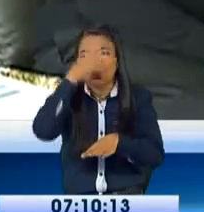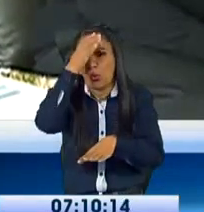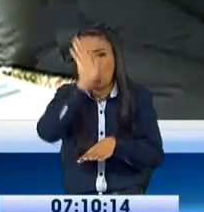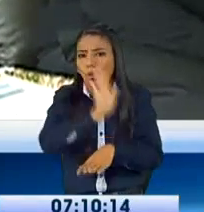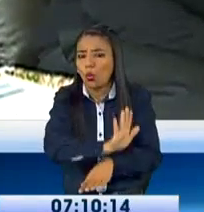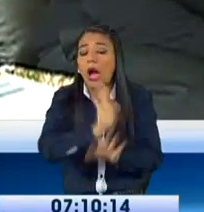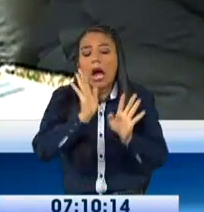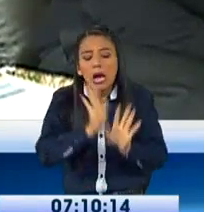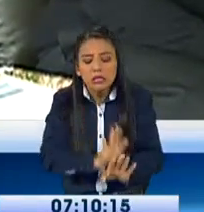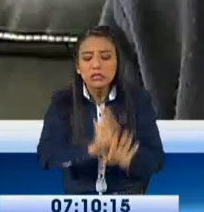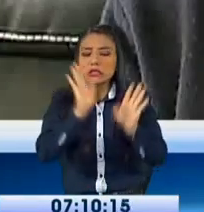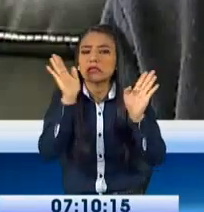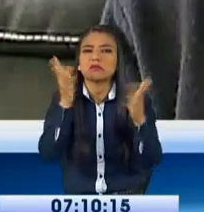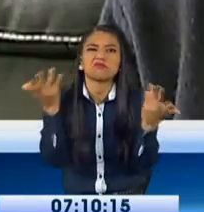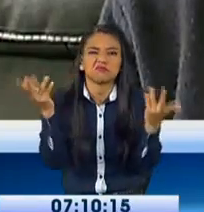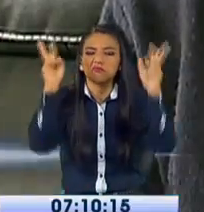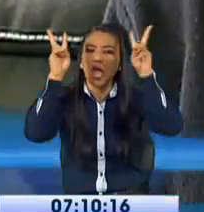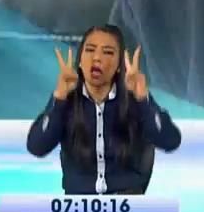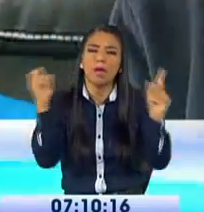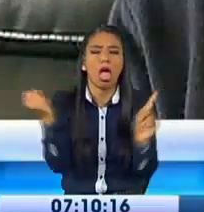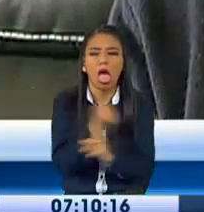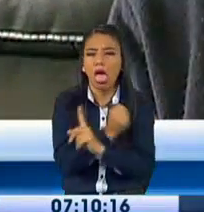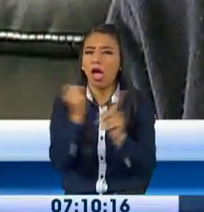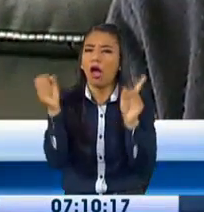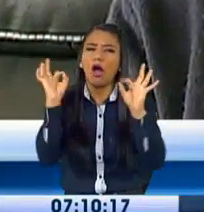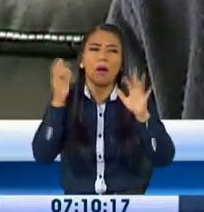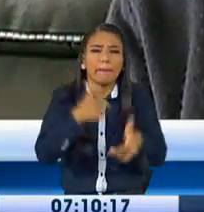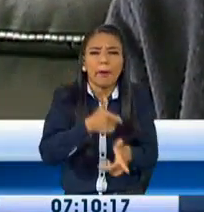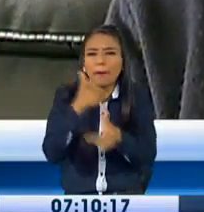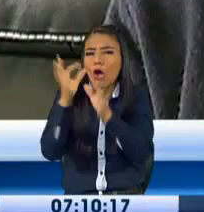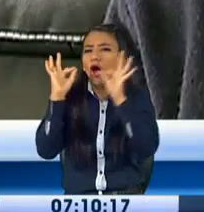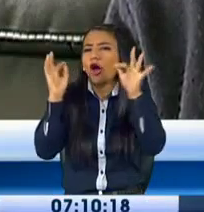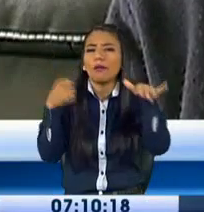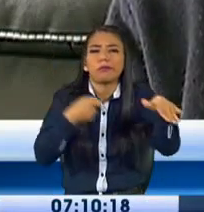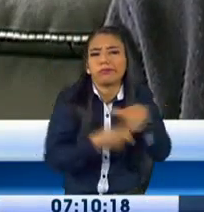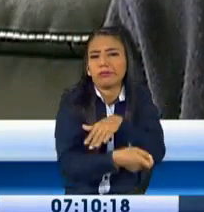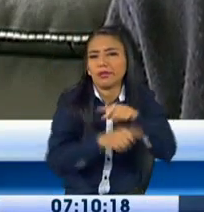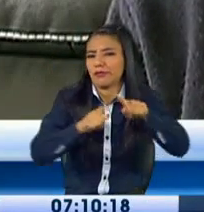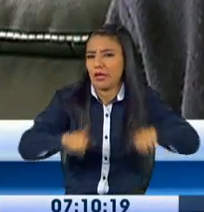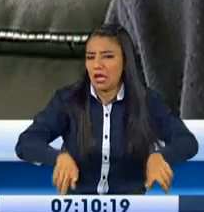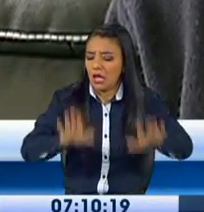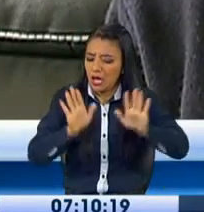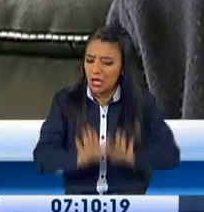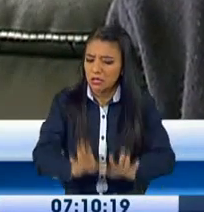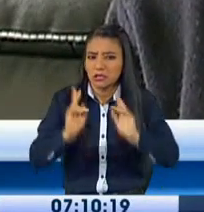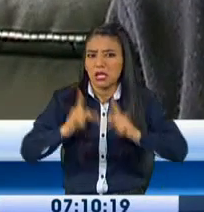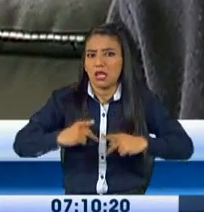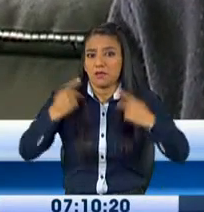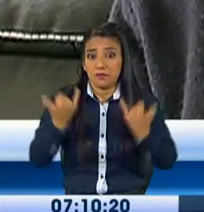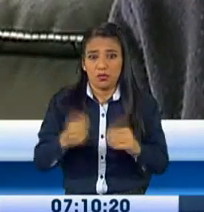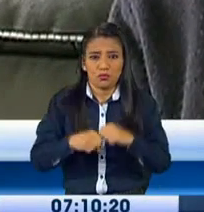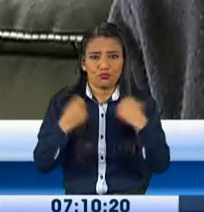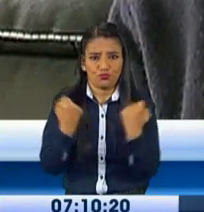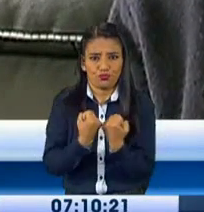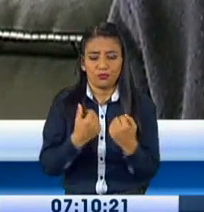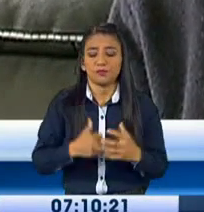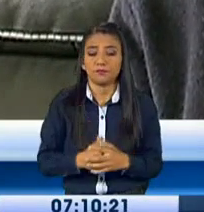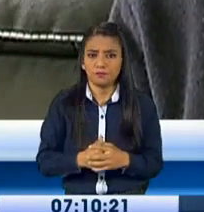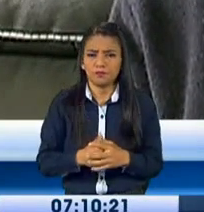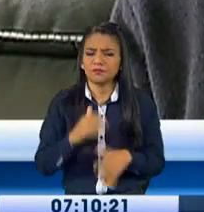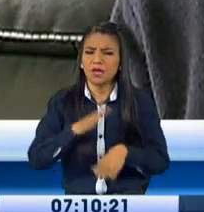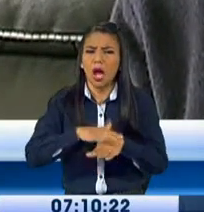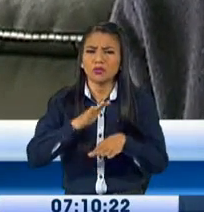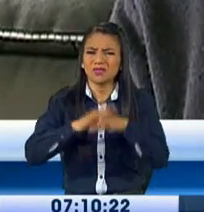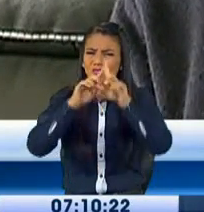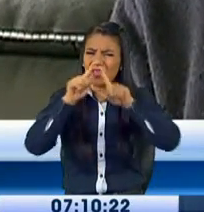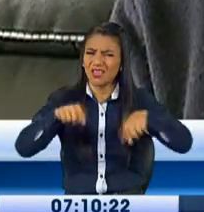violencia que vivimos. El debate, desgraciadamente, de la violencia se ha